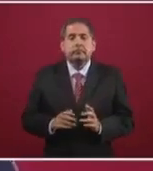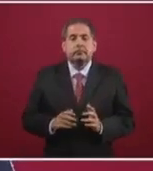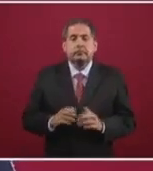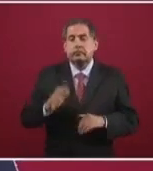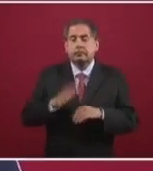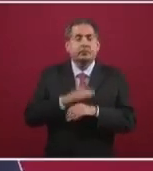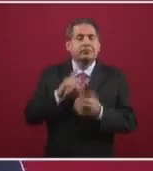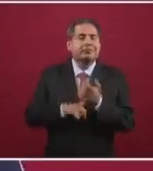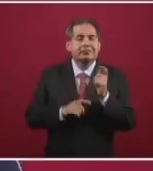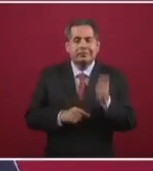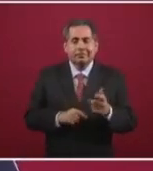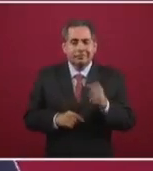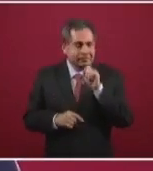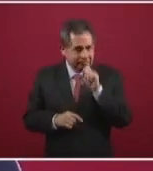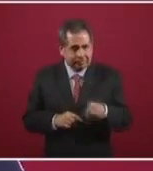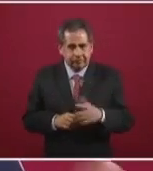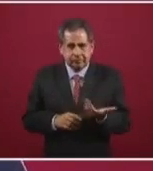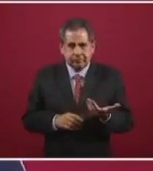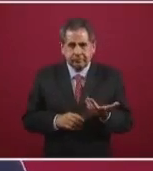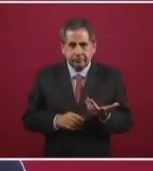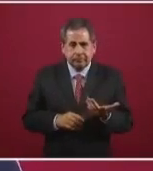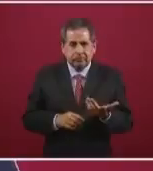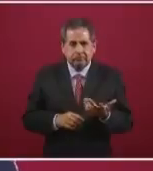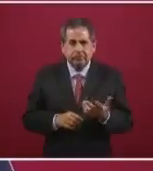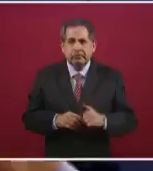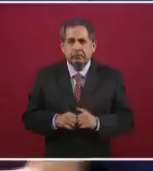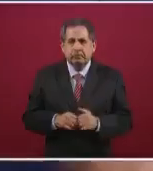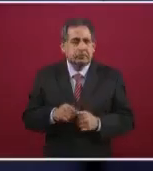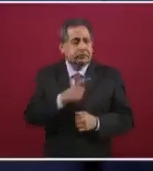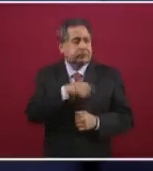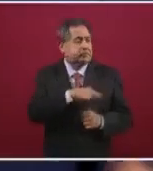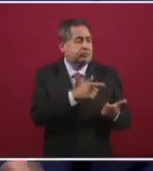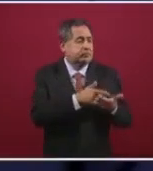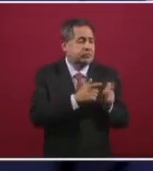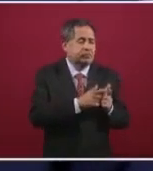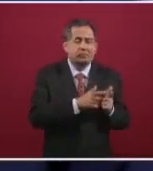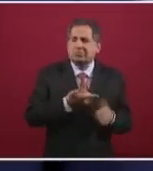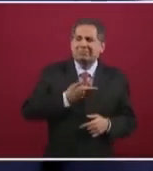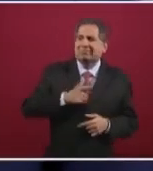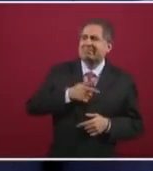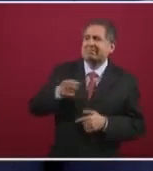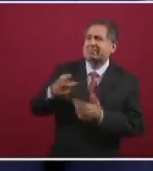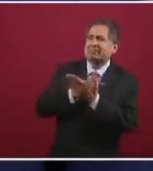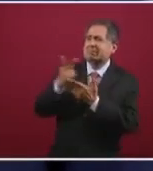porque hay también a quienes no les gusta el programa,